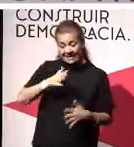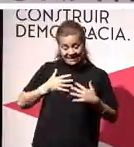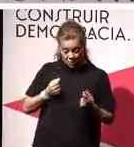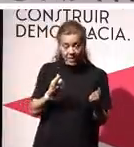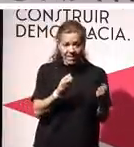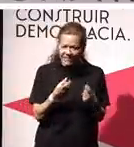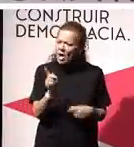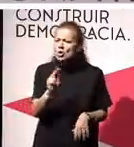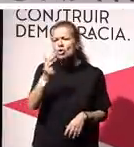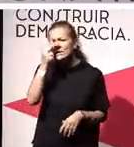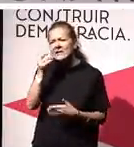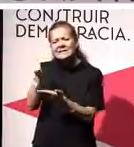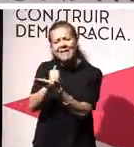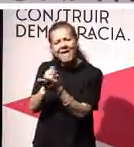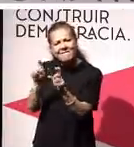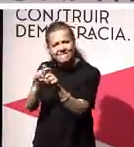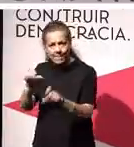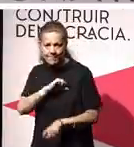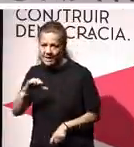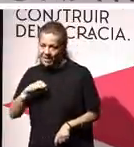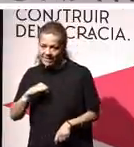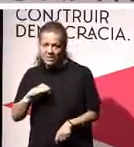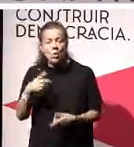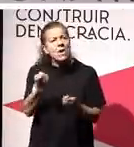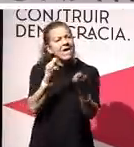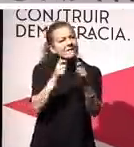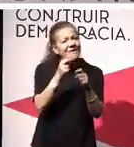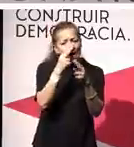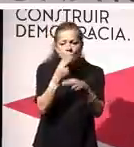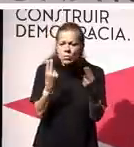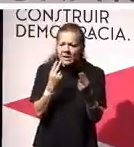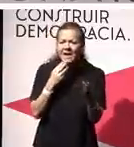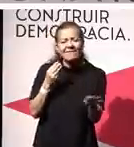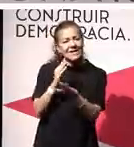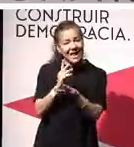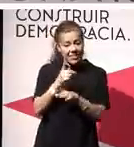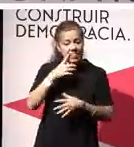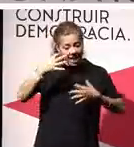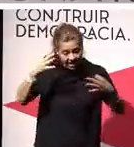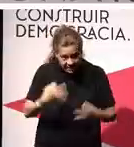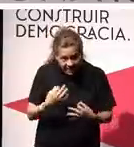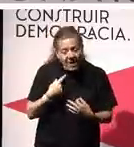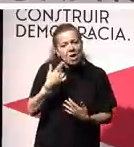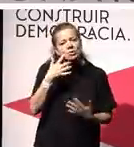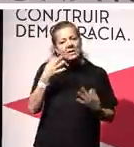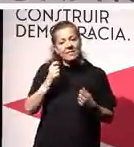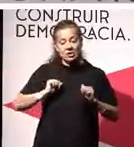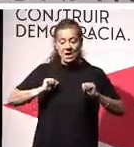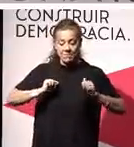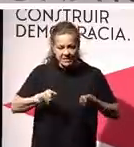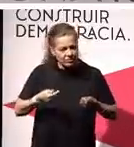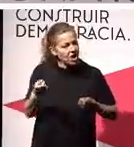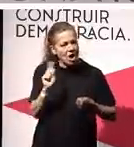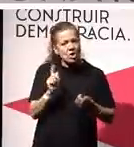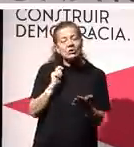no en los intereses de las farmacéuticas privadas. Una banca pública que financie la economía productiva de verdad a los verdaderos emprendedores y no los